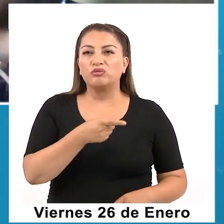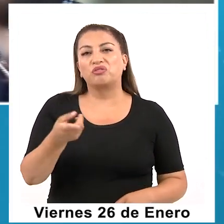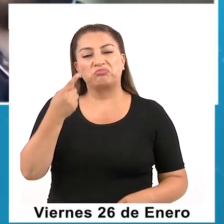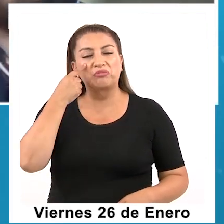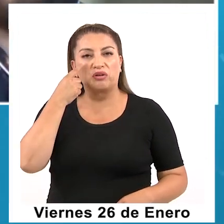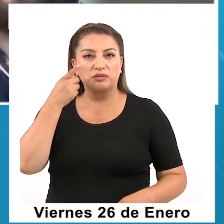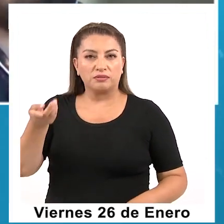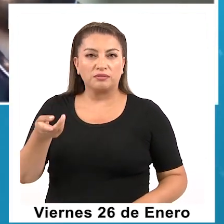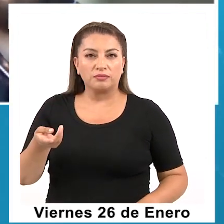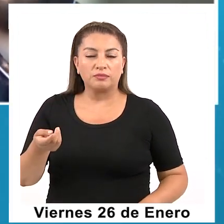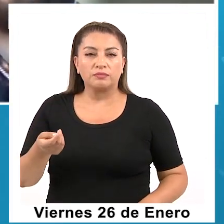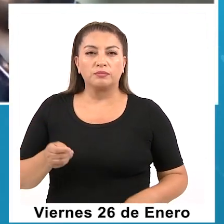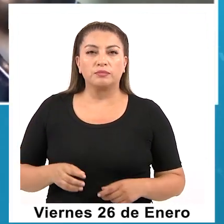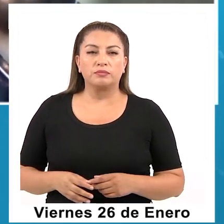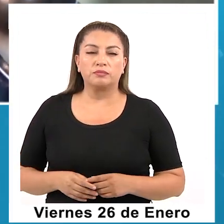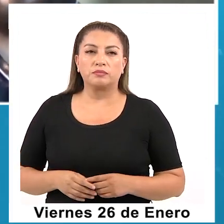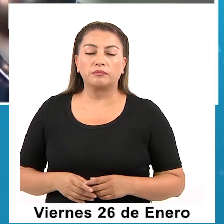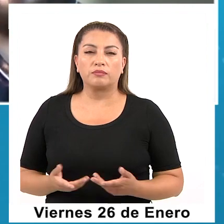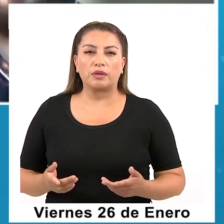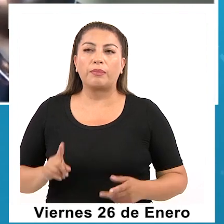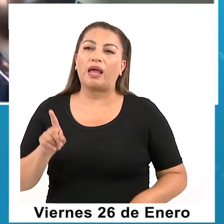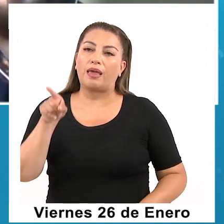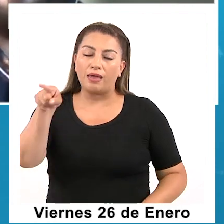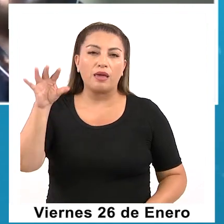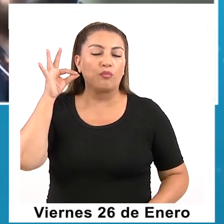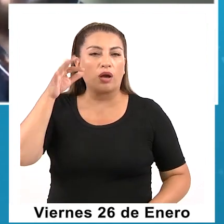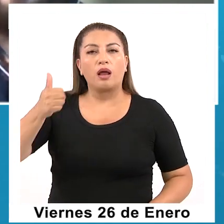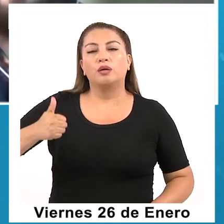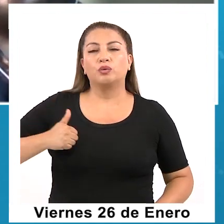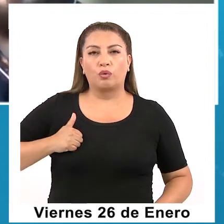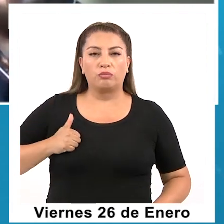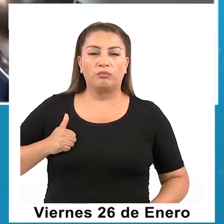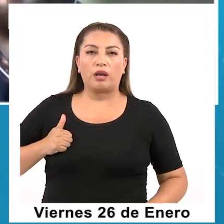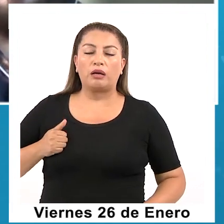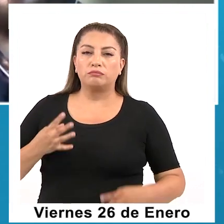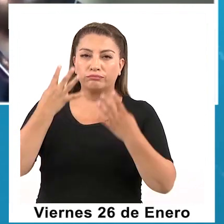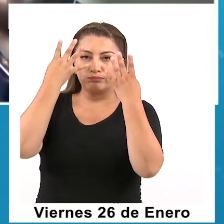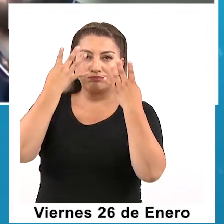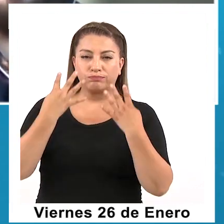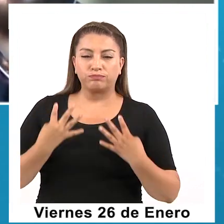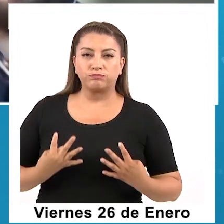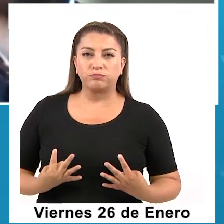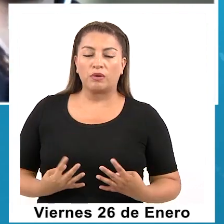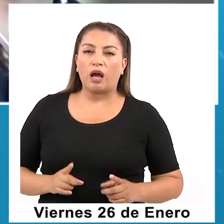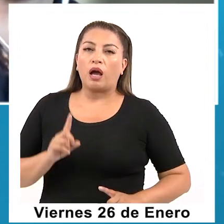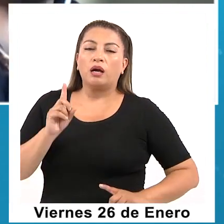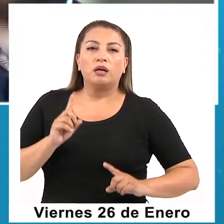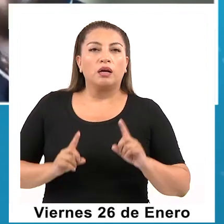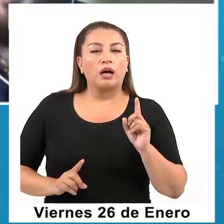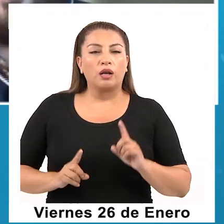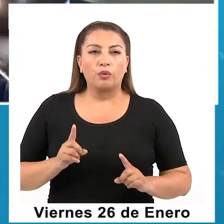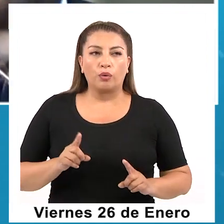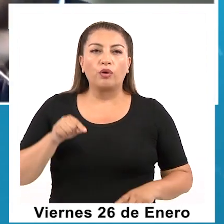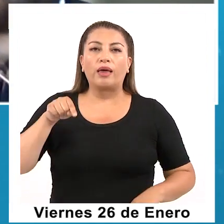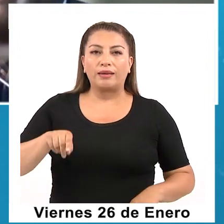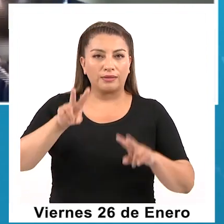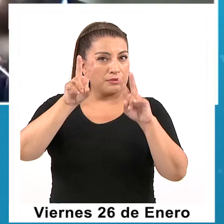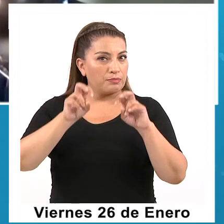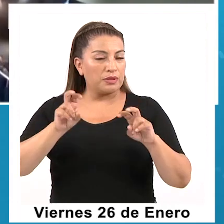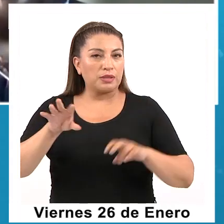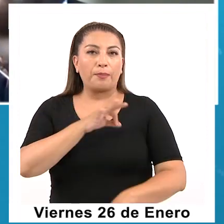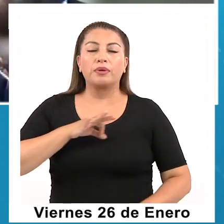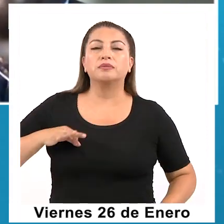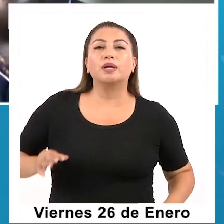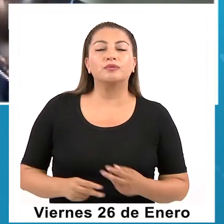conocemos, para en el fondo cumplir una posible condena en el caso que se encuentren dentro de esta investigación del